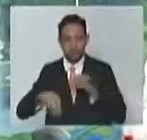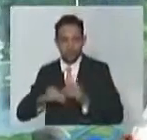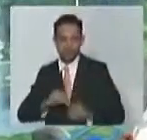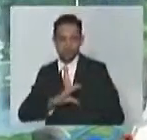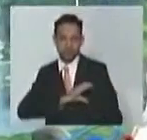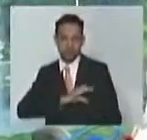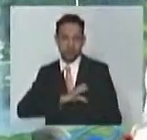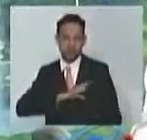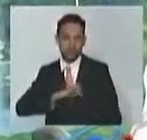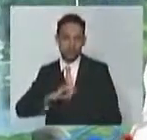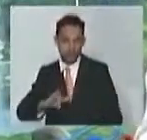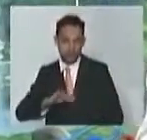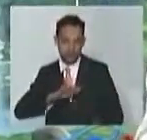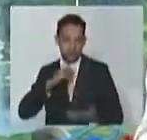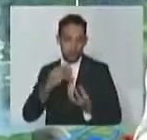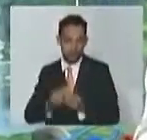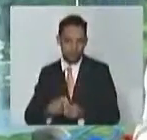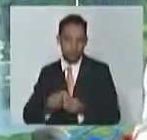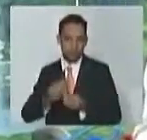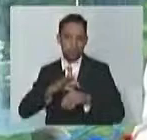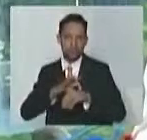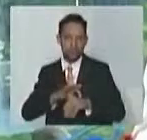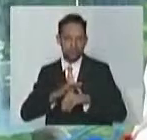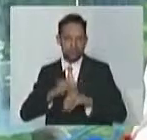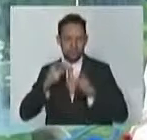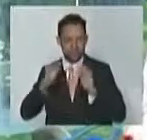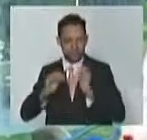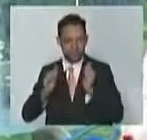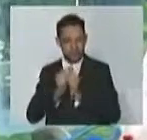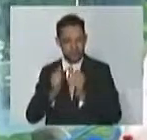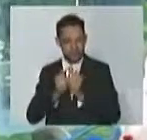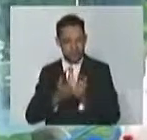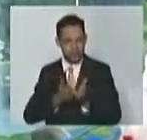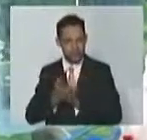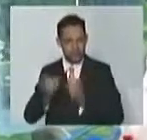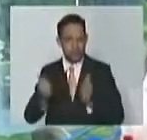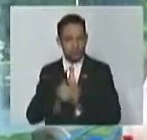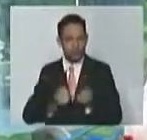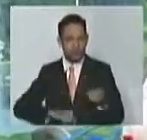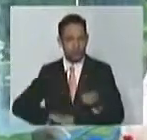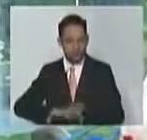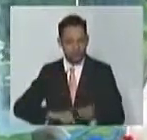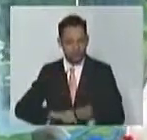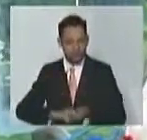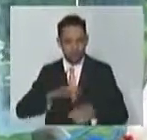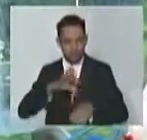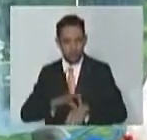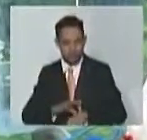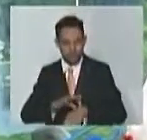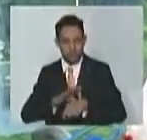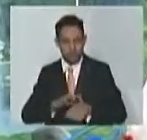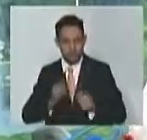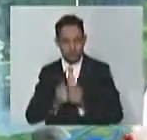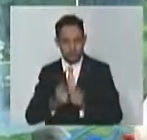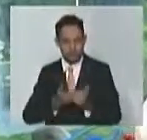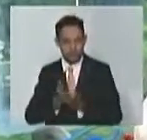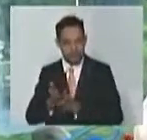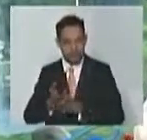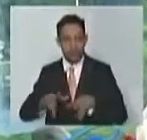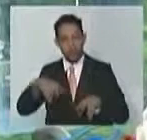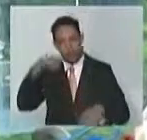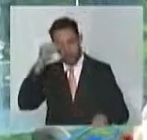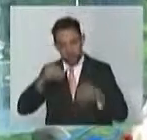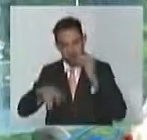tener un apoyo médico para las personas, donde tenemos un equipo interdisciplinario de médicos que se han